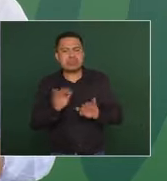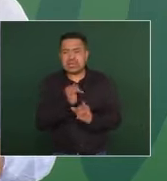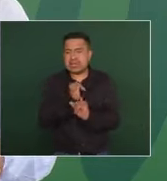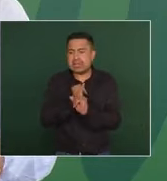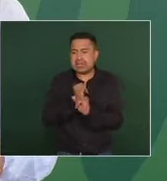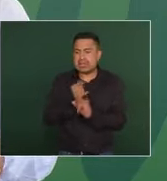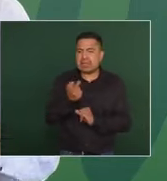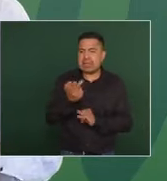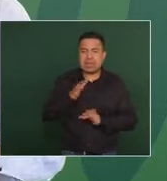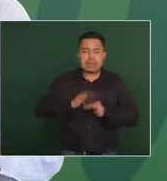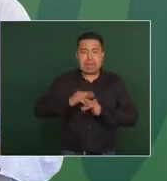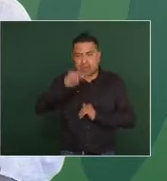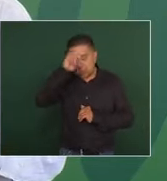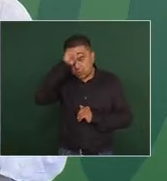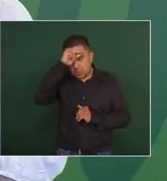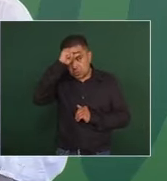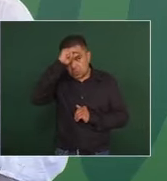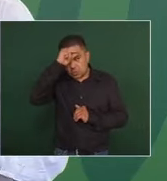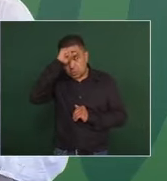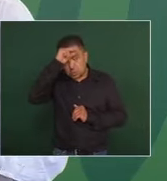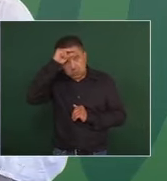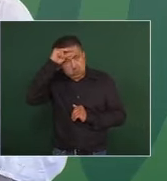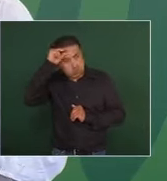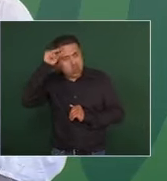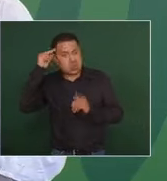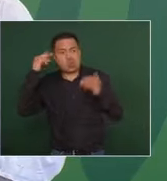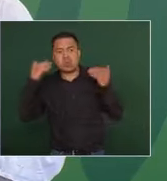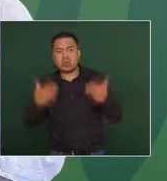hay gente muy inteligente